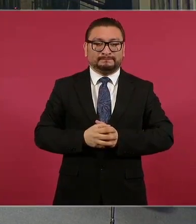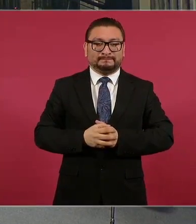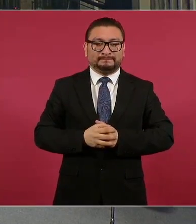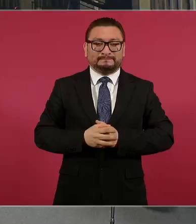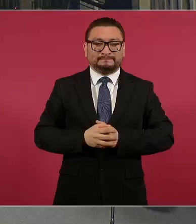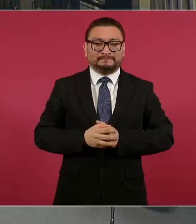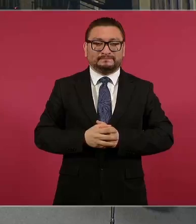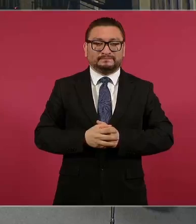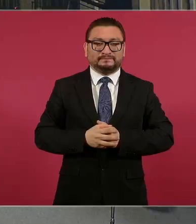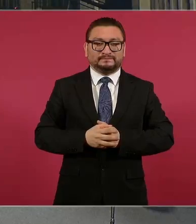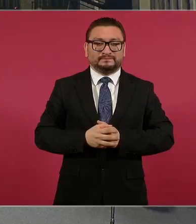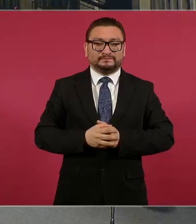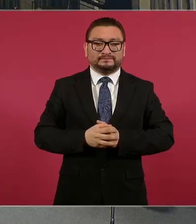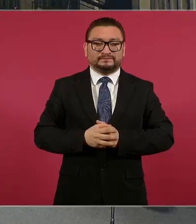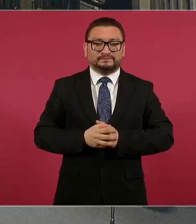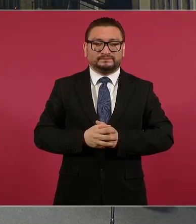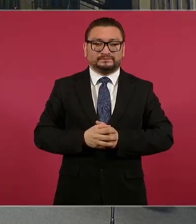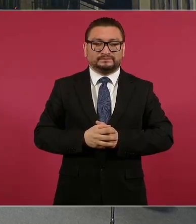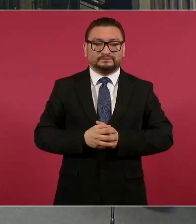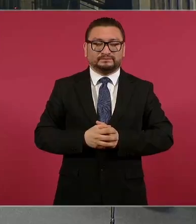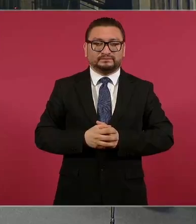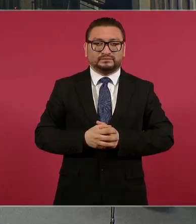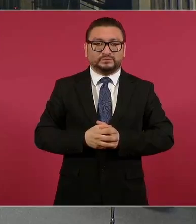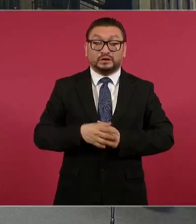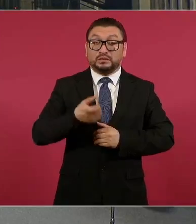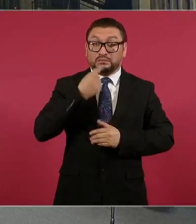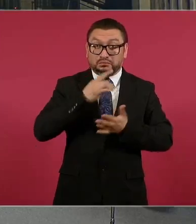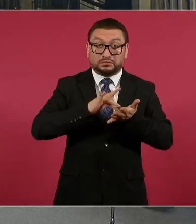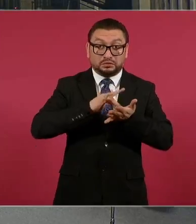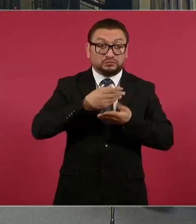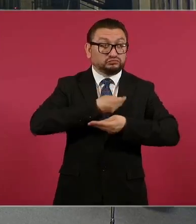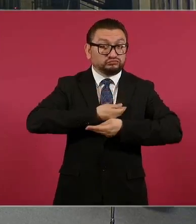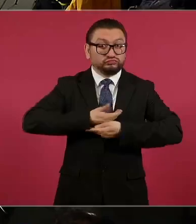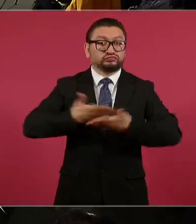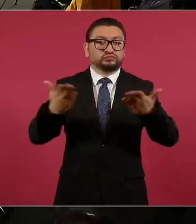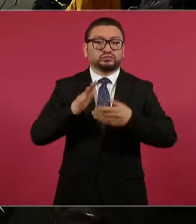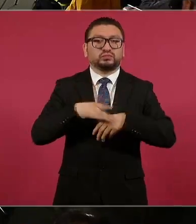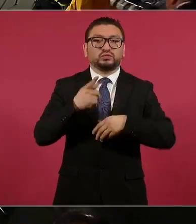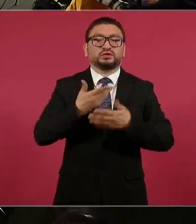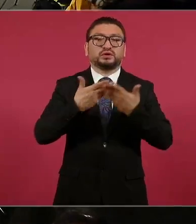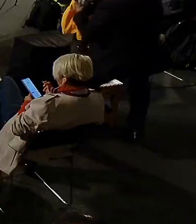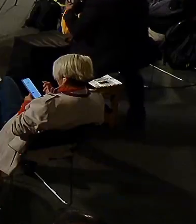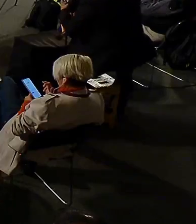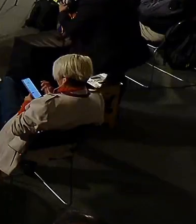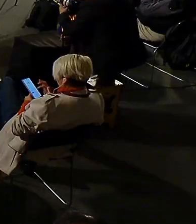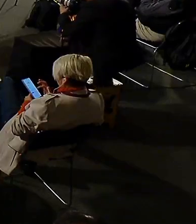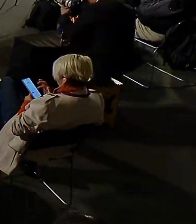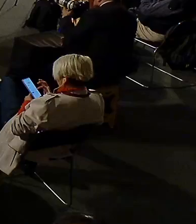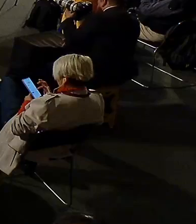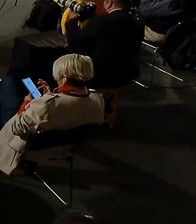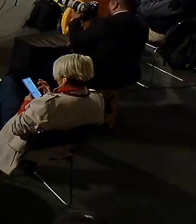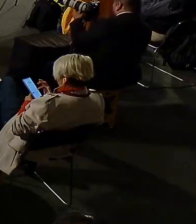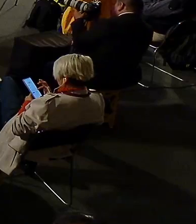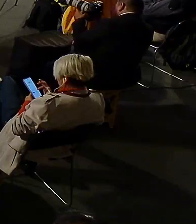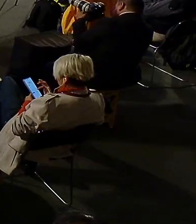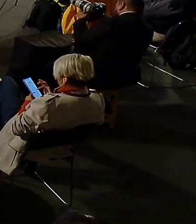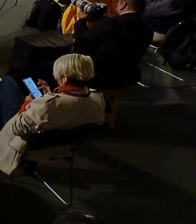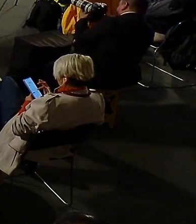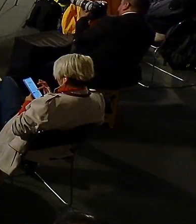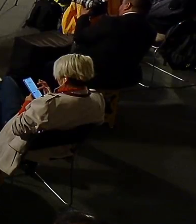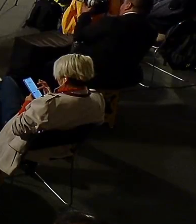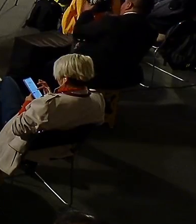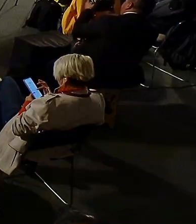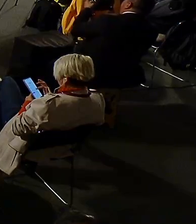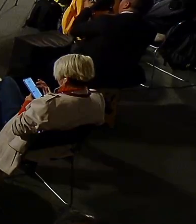en la distribución del medicamento, porque ahora la empresa Birmex, que es de la nación